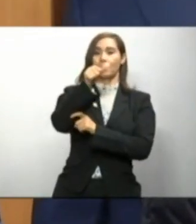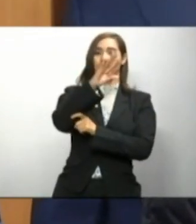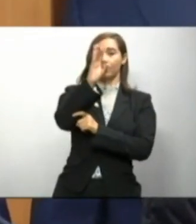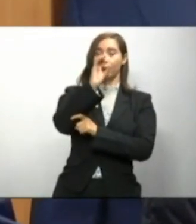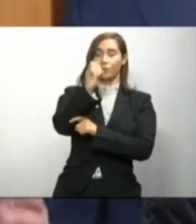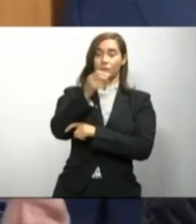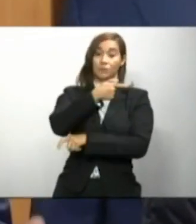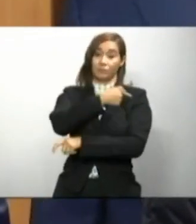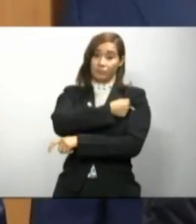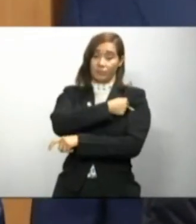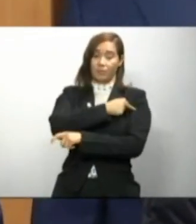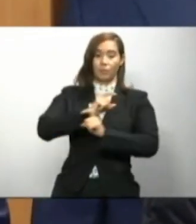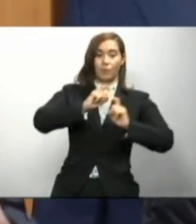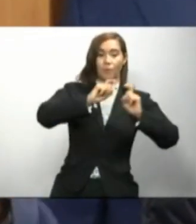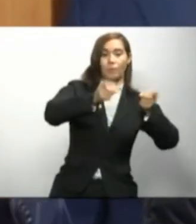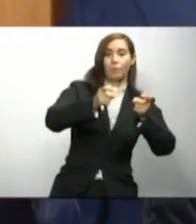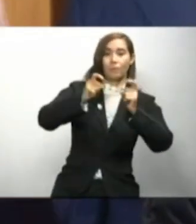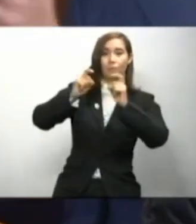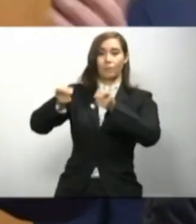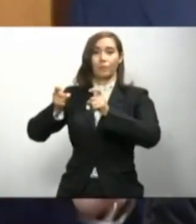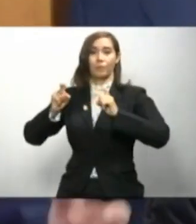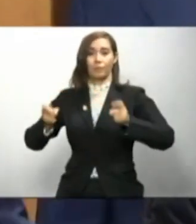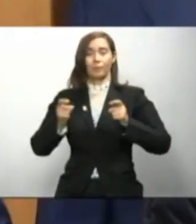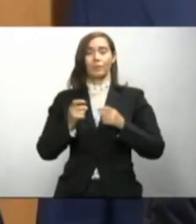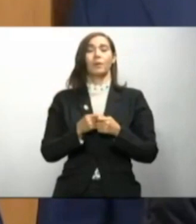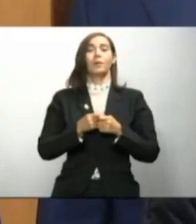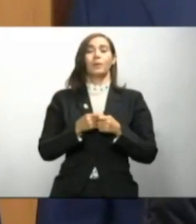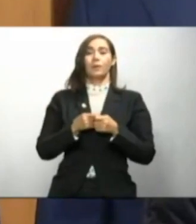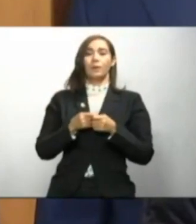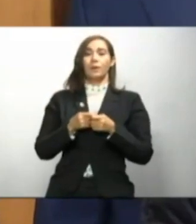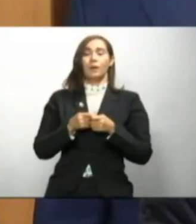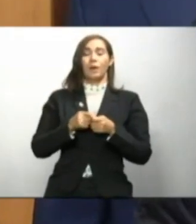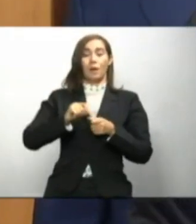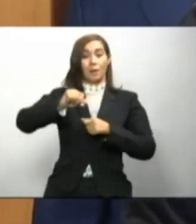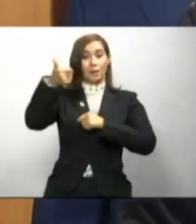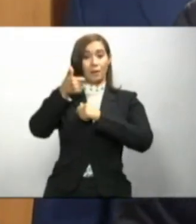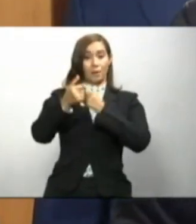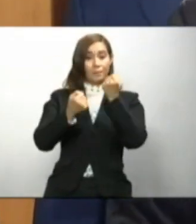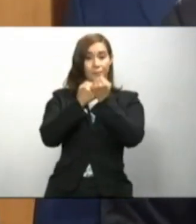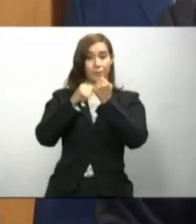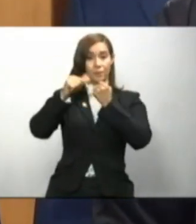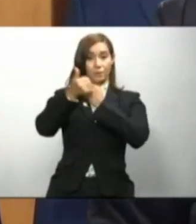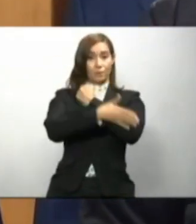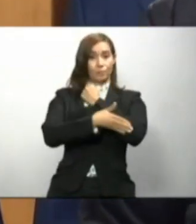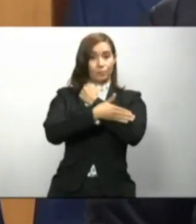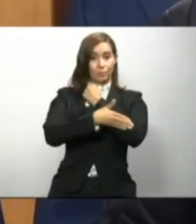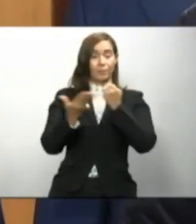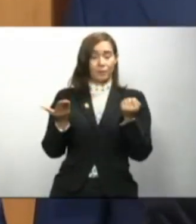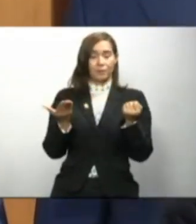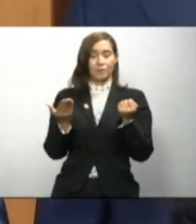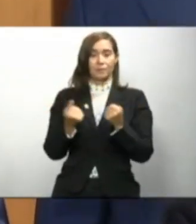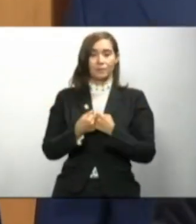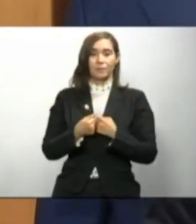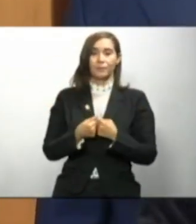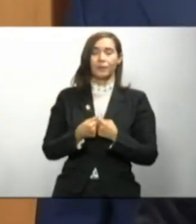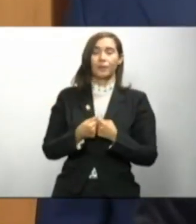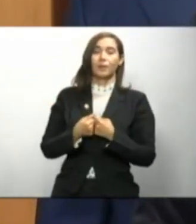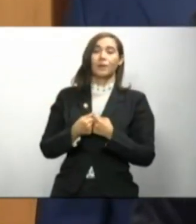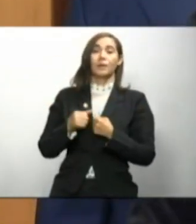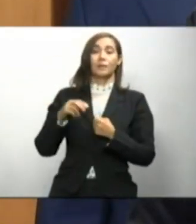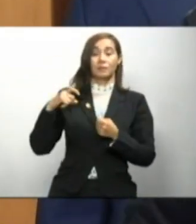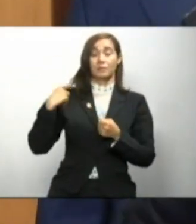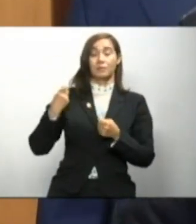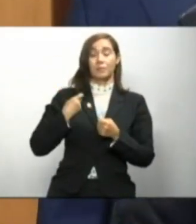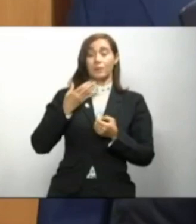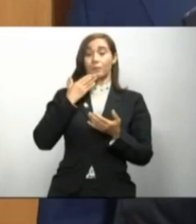que tiene aún no haya vacunado a toda su población lo que habla muy bien de la solidaridad del reino de